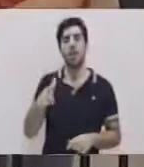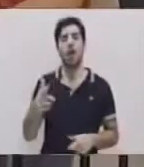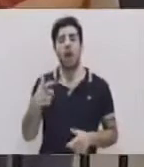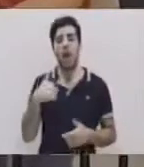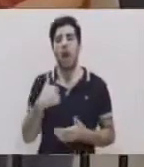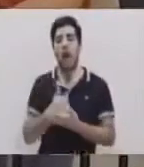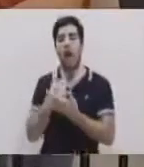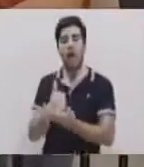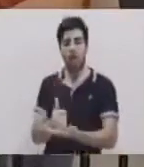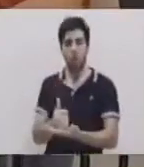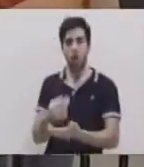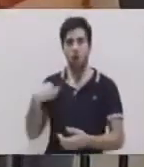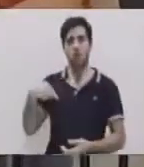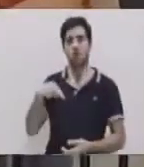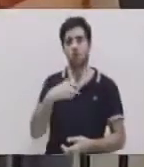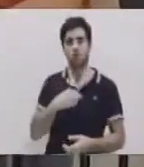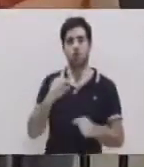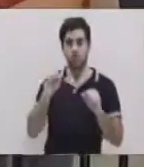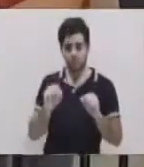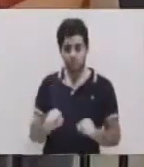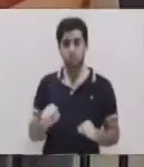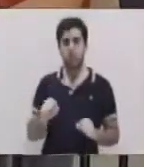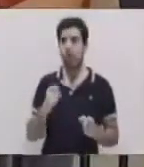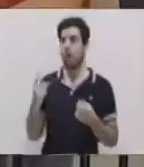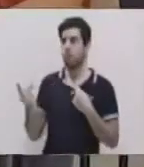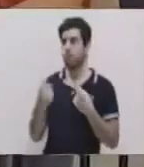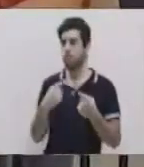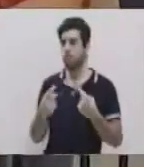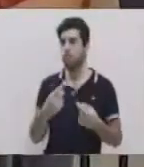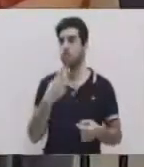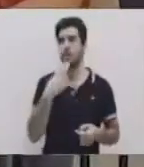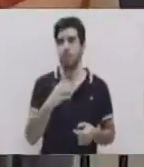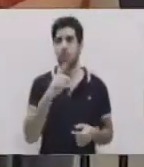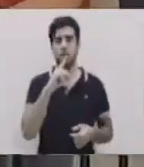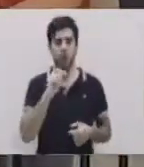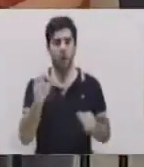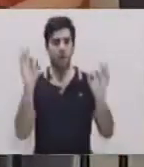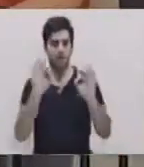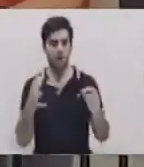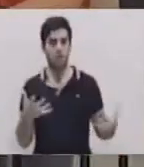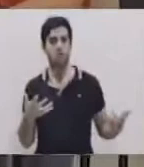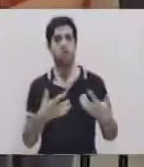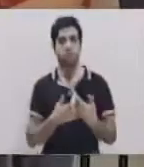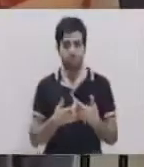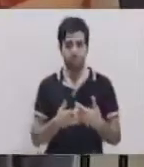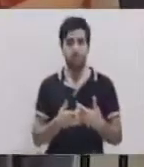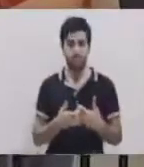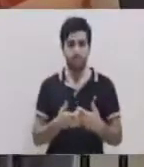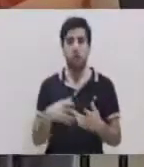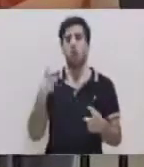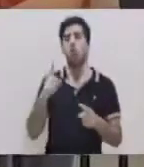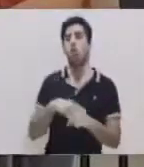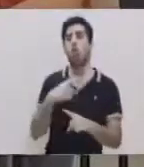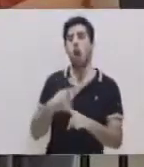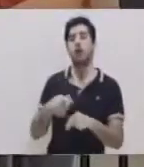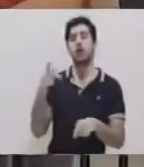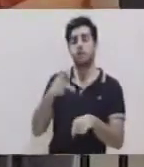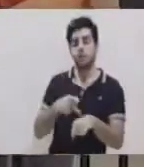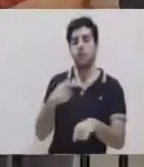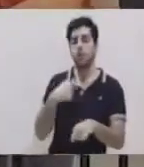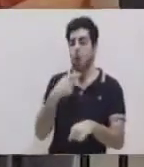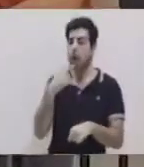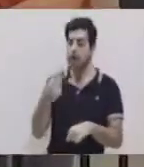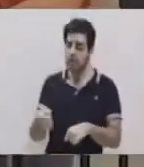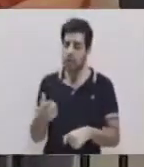va a generar que nosotros hagamos a nuestros hijos mucho más seguros. Son las palabras de afirmación. Cuánto yo te voy a decir a ti